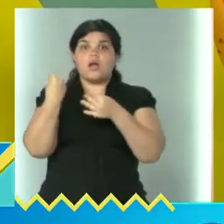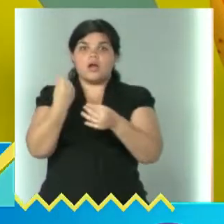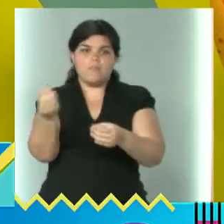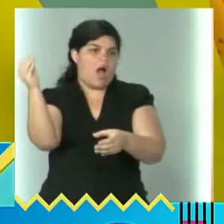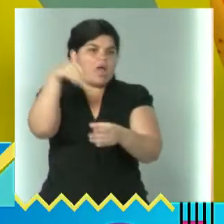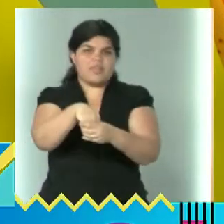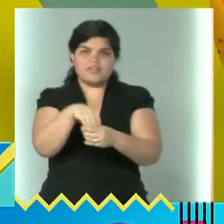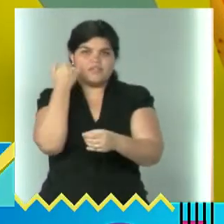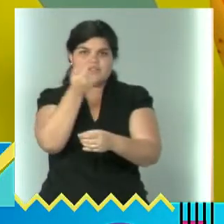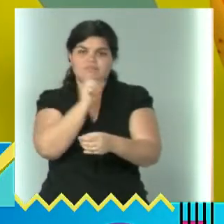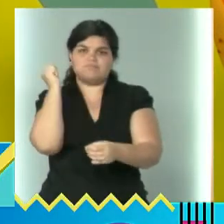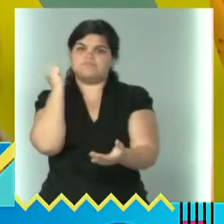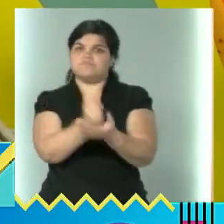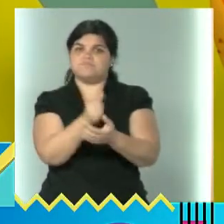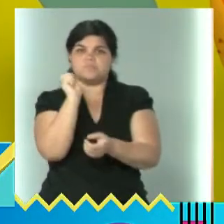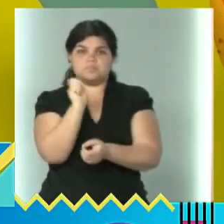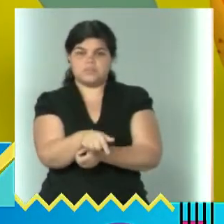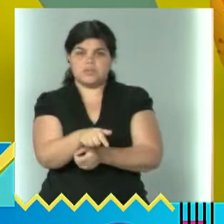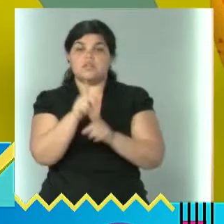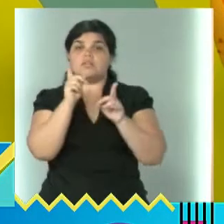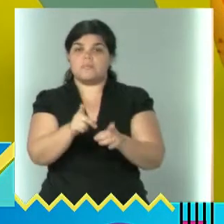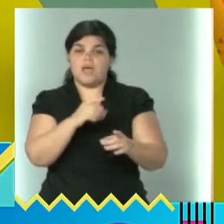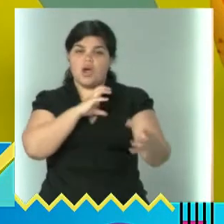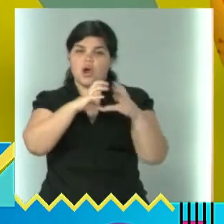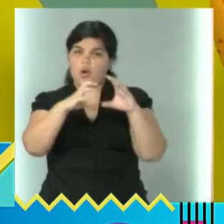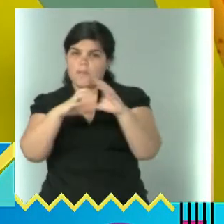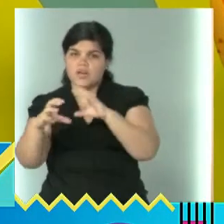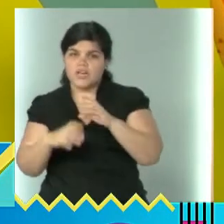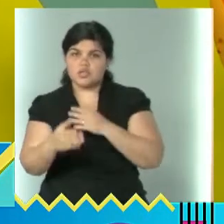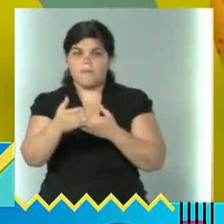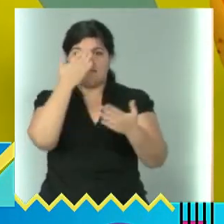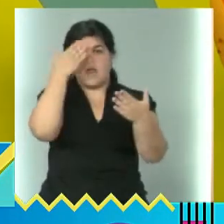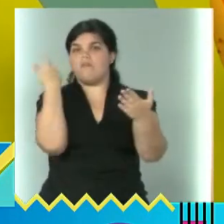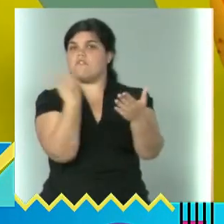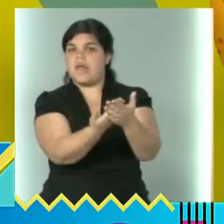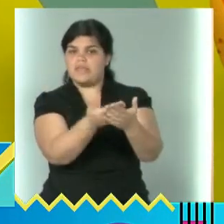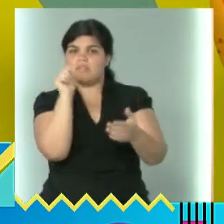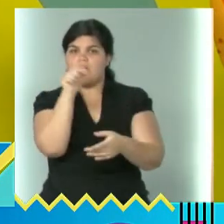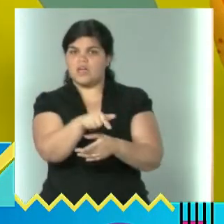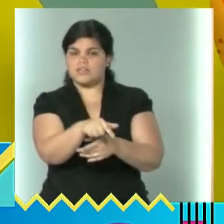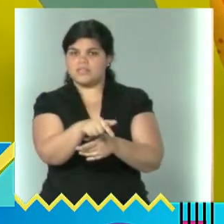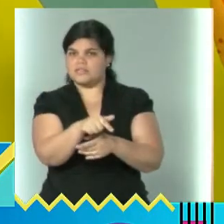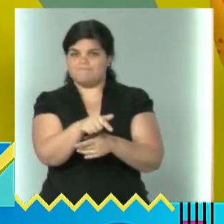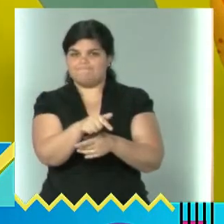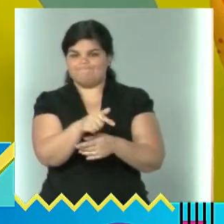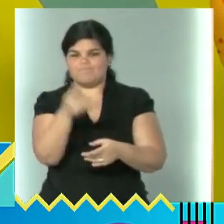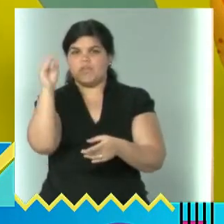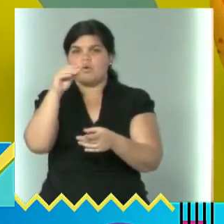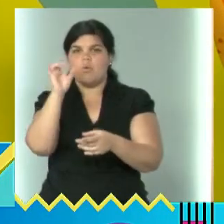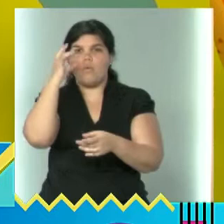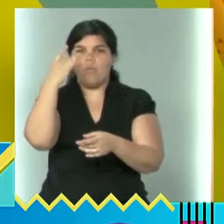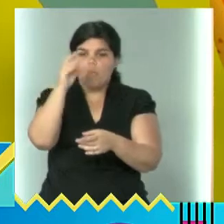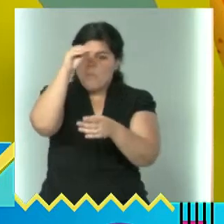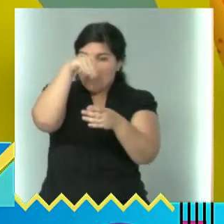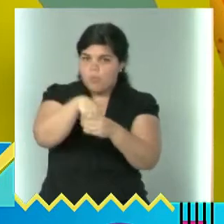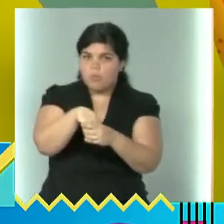de intercambio, de intercomunicación humana online penetran la